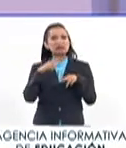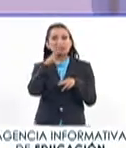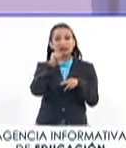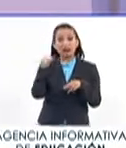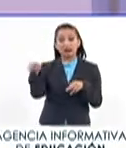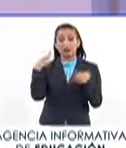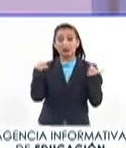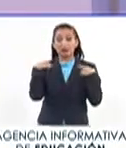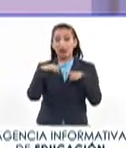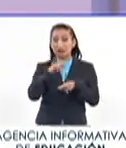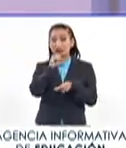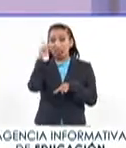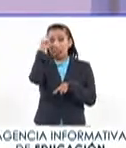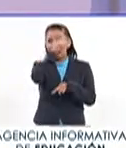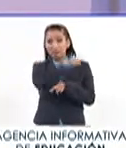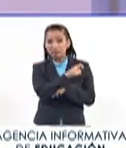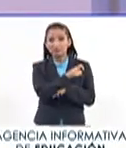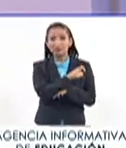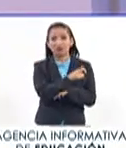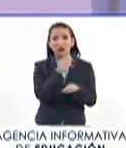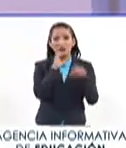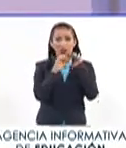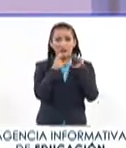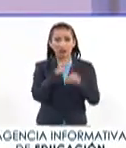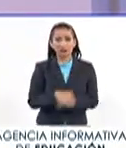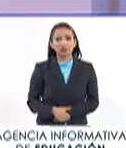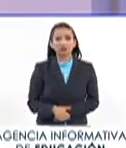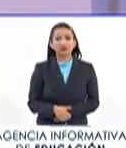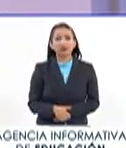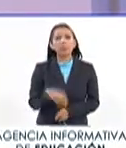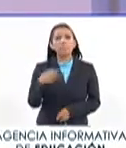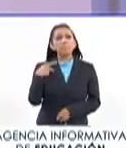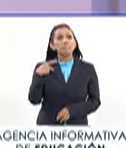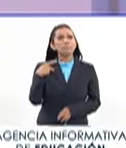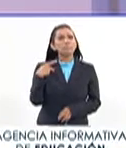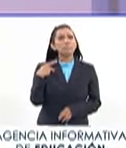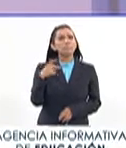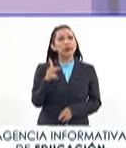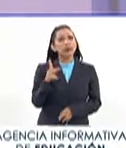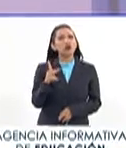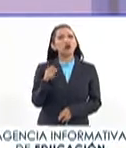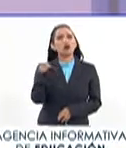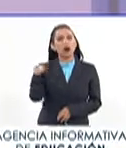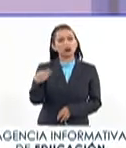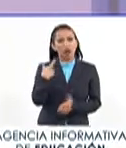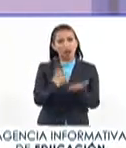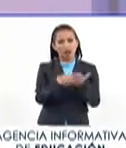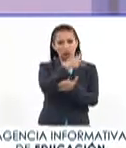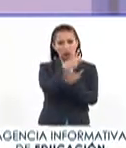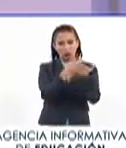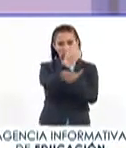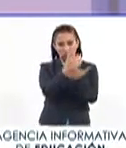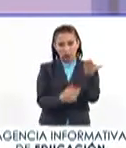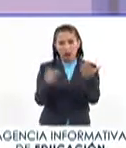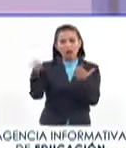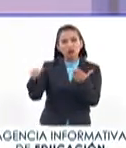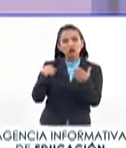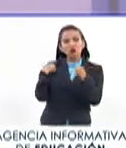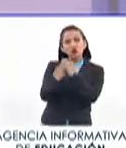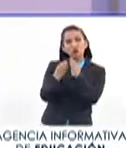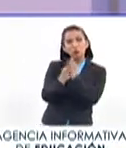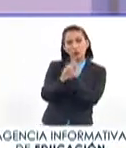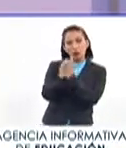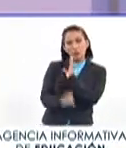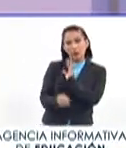También a los maestros se les hacía muy complicada la comunicación, pero han hecho dentro del programa estos de los cursos,